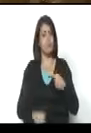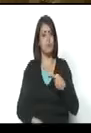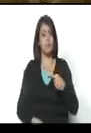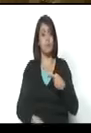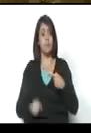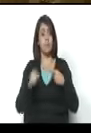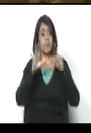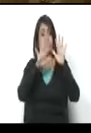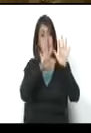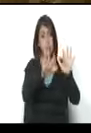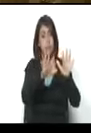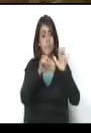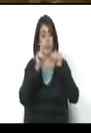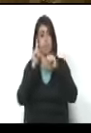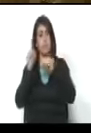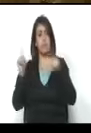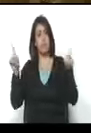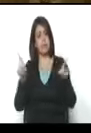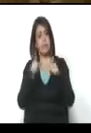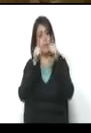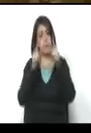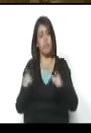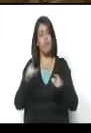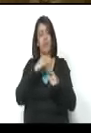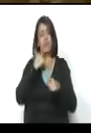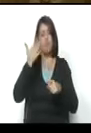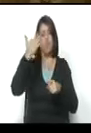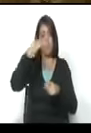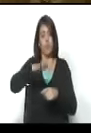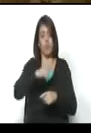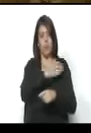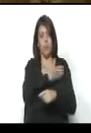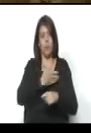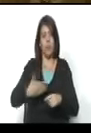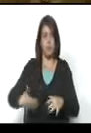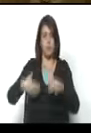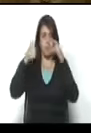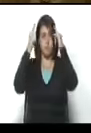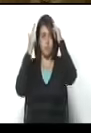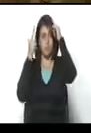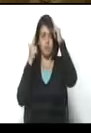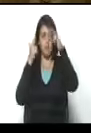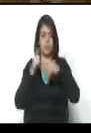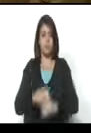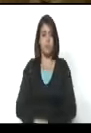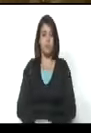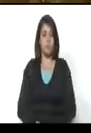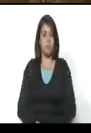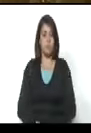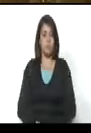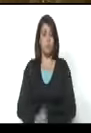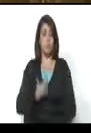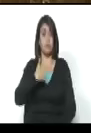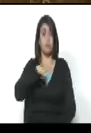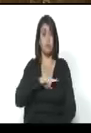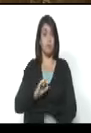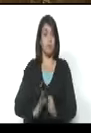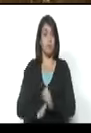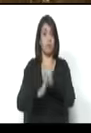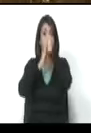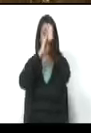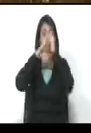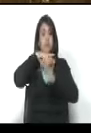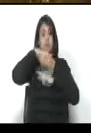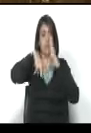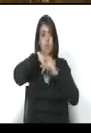conmemorar el 11º aniversario de la siembra del comandante eterno Hugo Rafael Chávez Frías, nuestro máximo líder